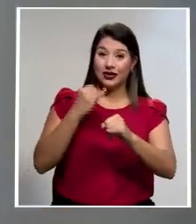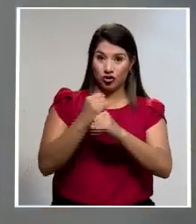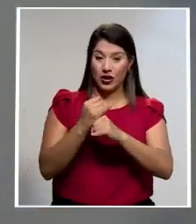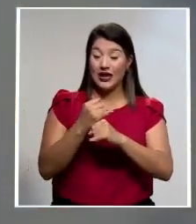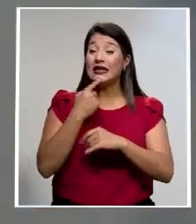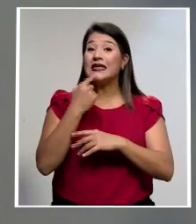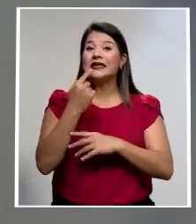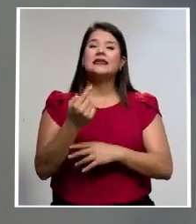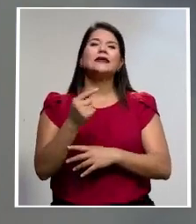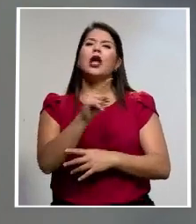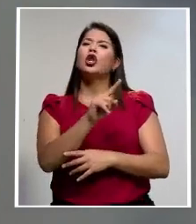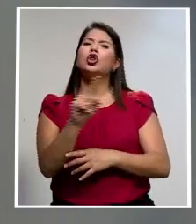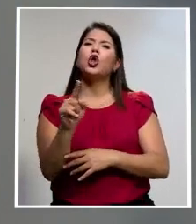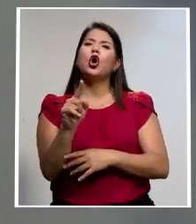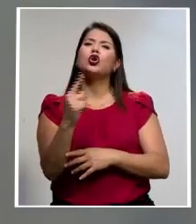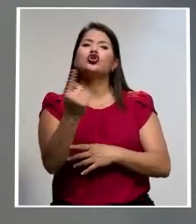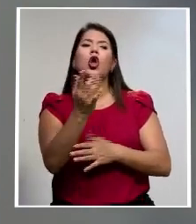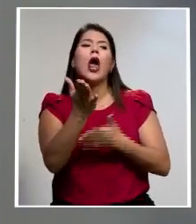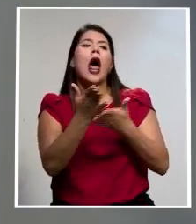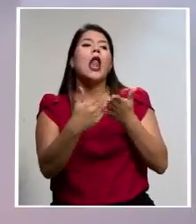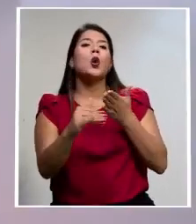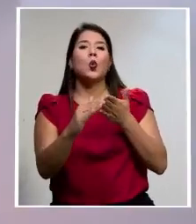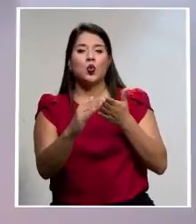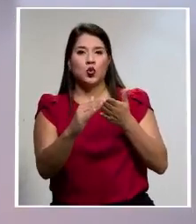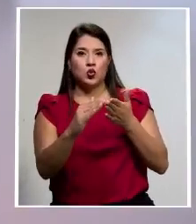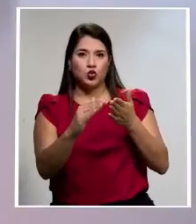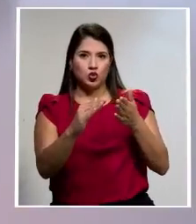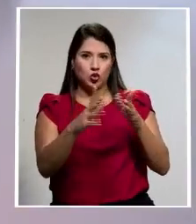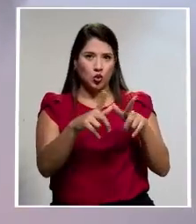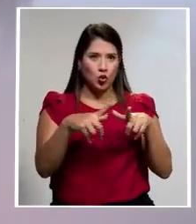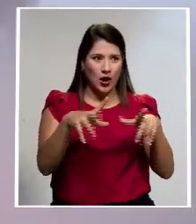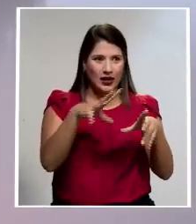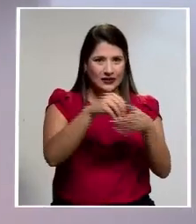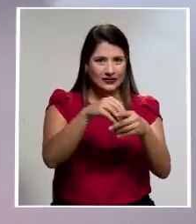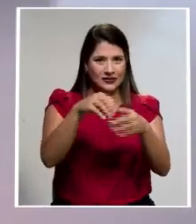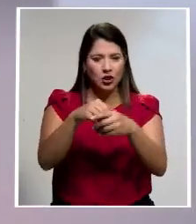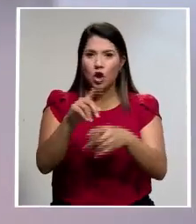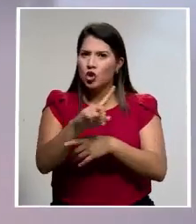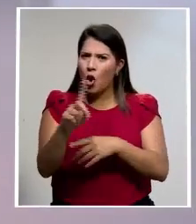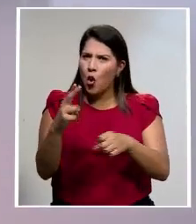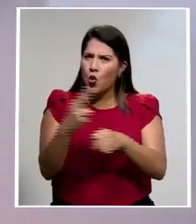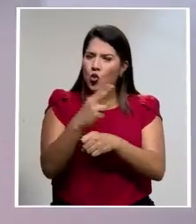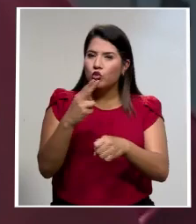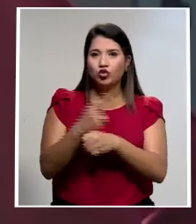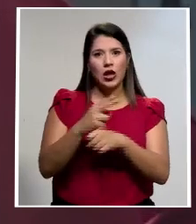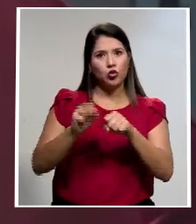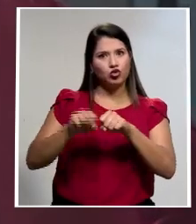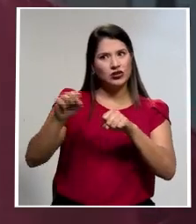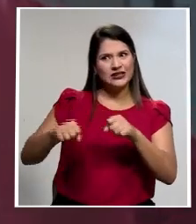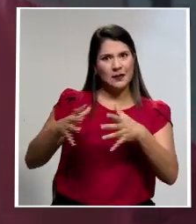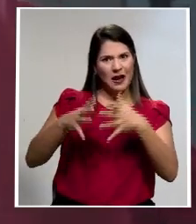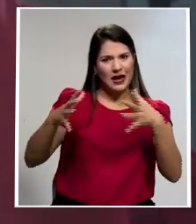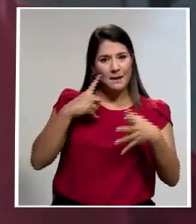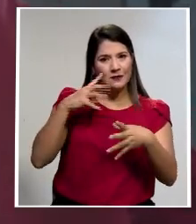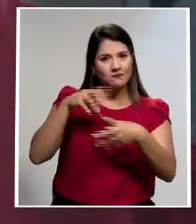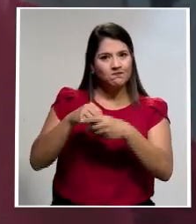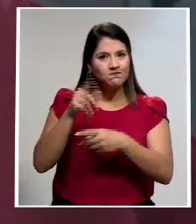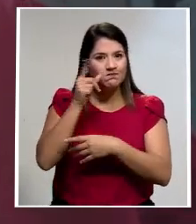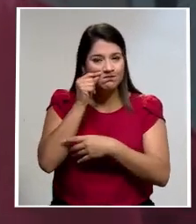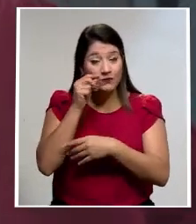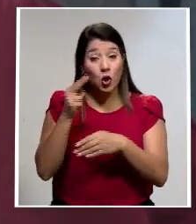se trata solo de algunos estados delincuentes, sino del uso masivo de un programa de espionaje por al menos 20